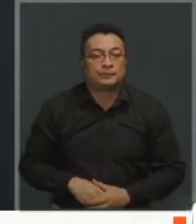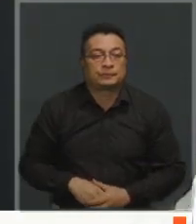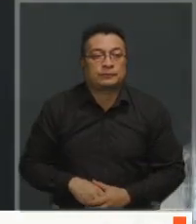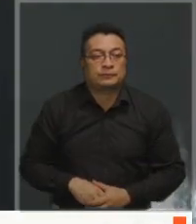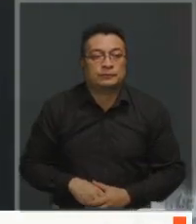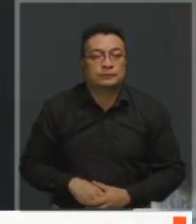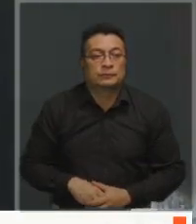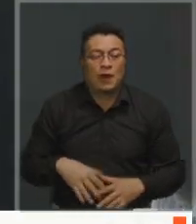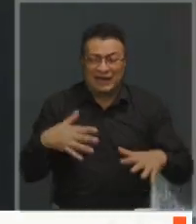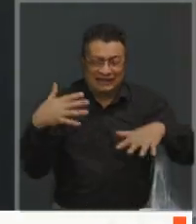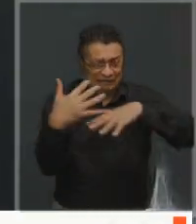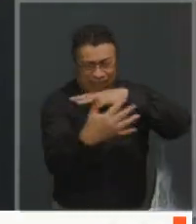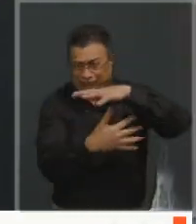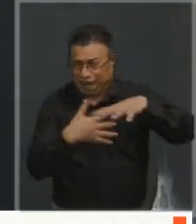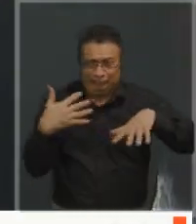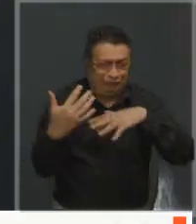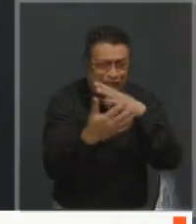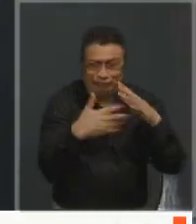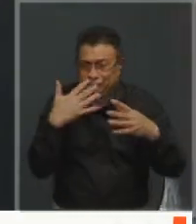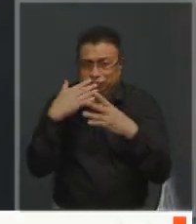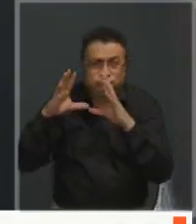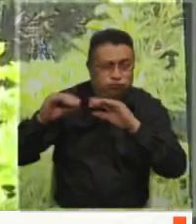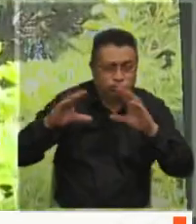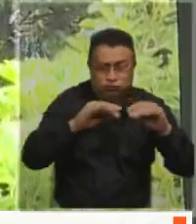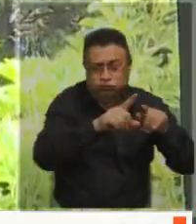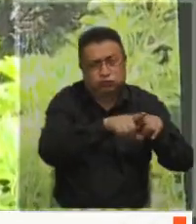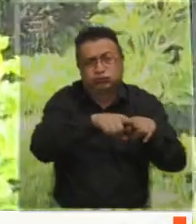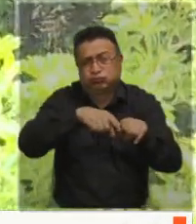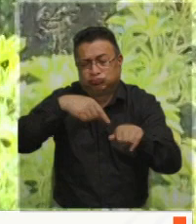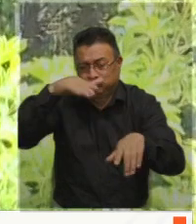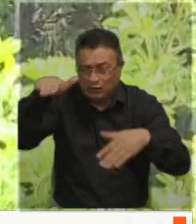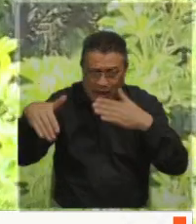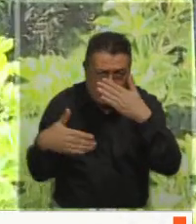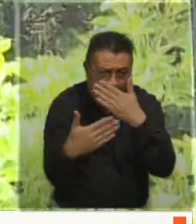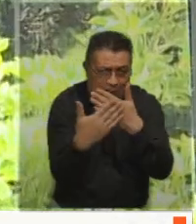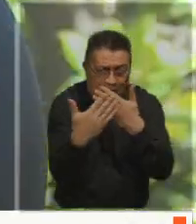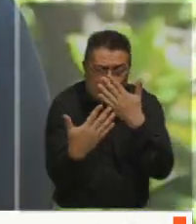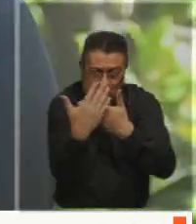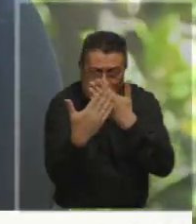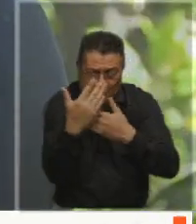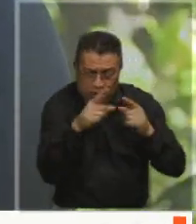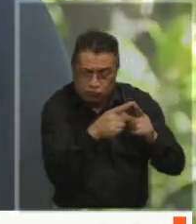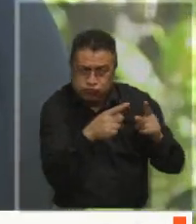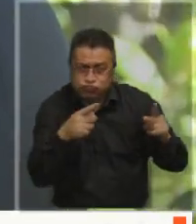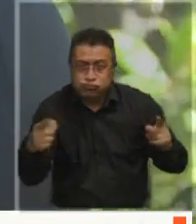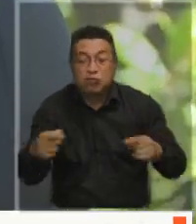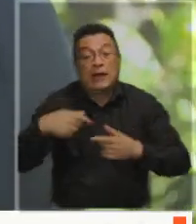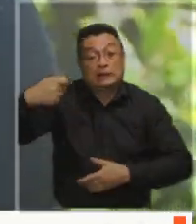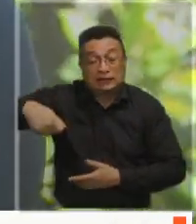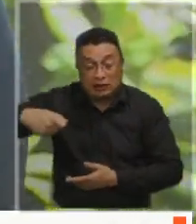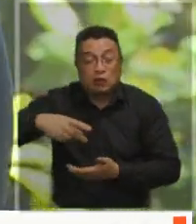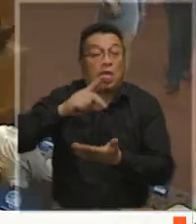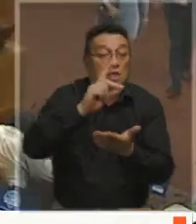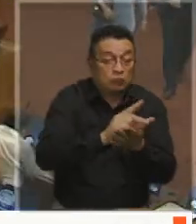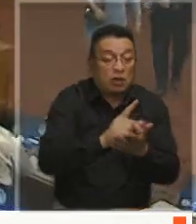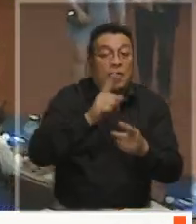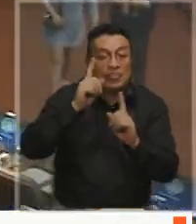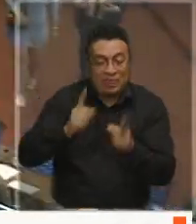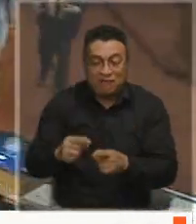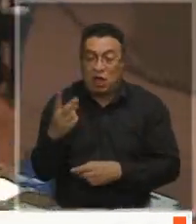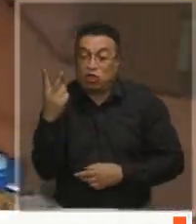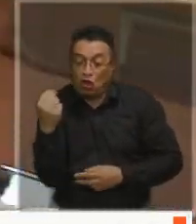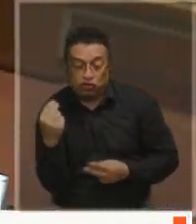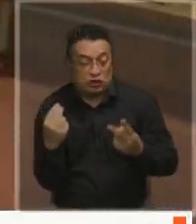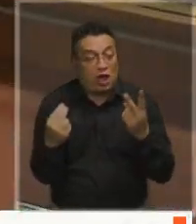el enredo era tal que las conversaciones se extendieron durante toda la mañana tanto el senado como la cámara de diputados deben nombrar